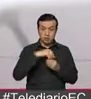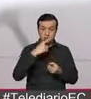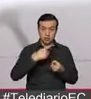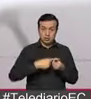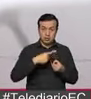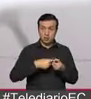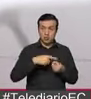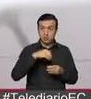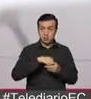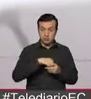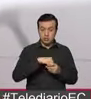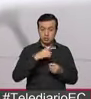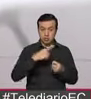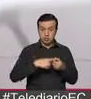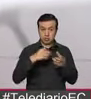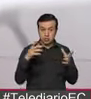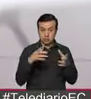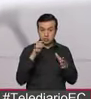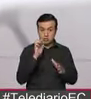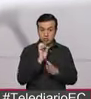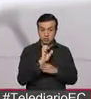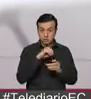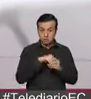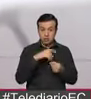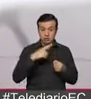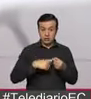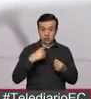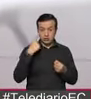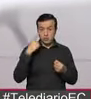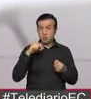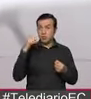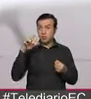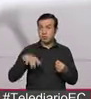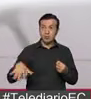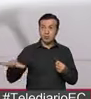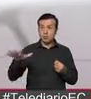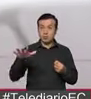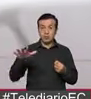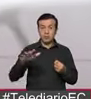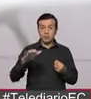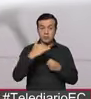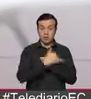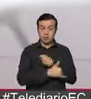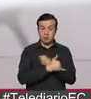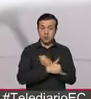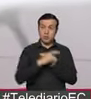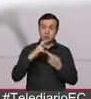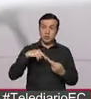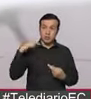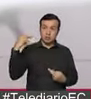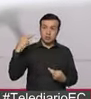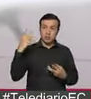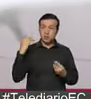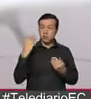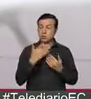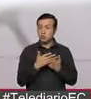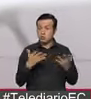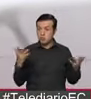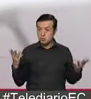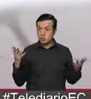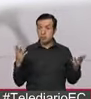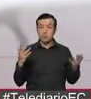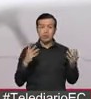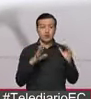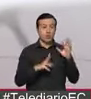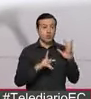es la capital del ecuador y comparado con las capitales de los países de la región presenta de los indicadores